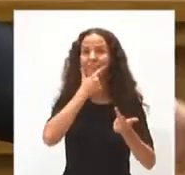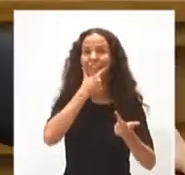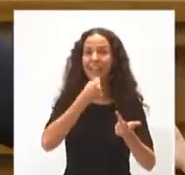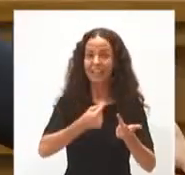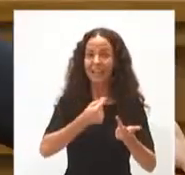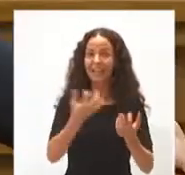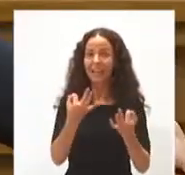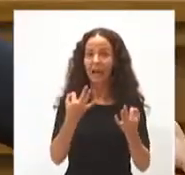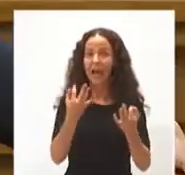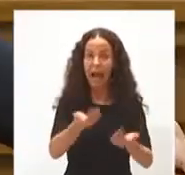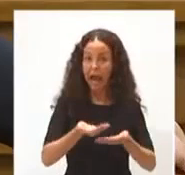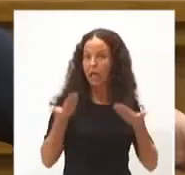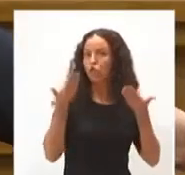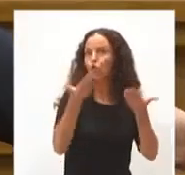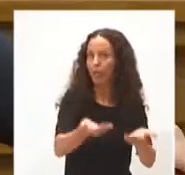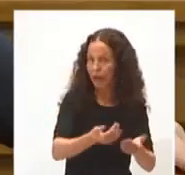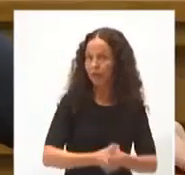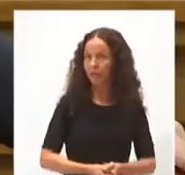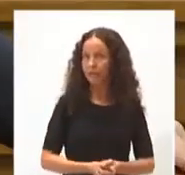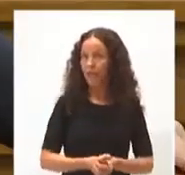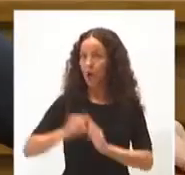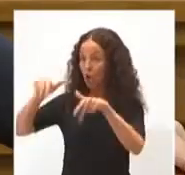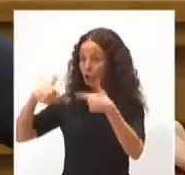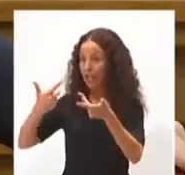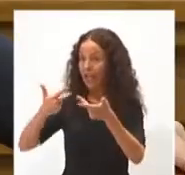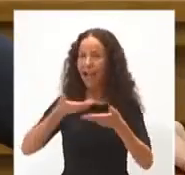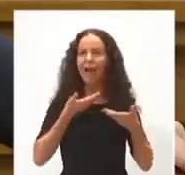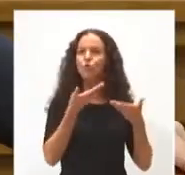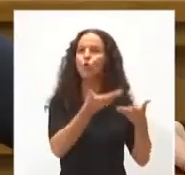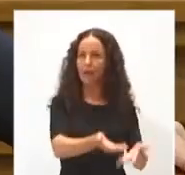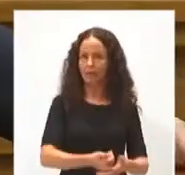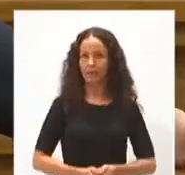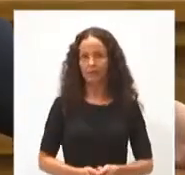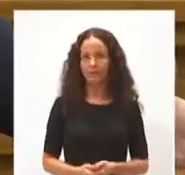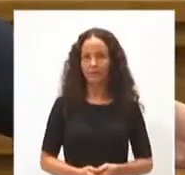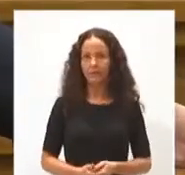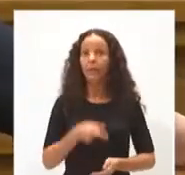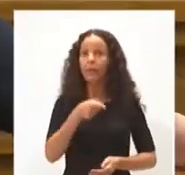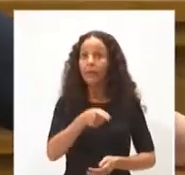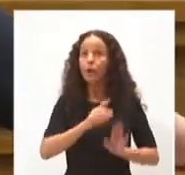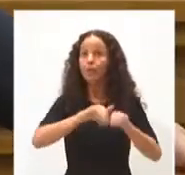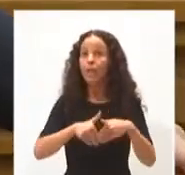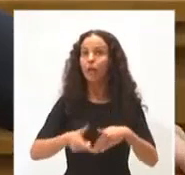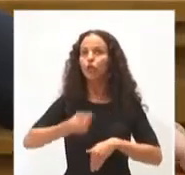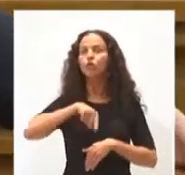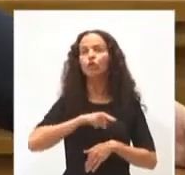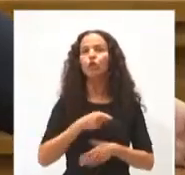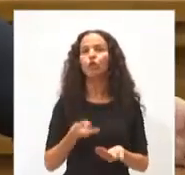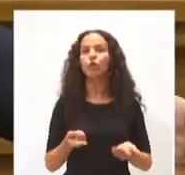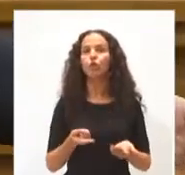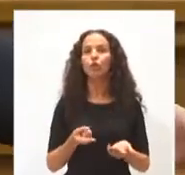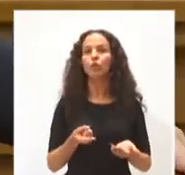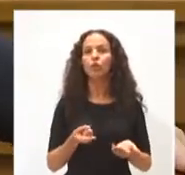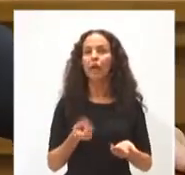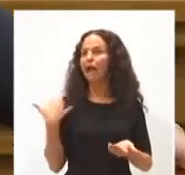dejar ayudar nos van a dejar ayudar y eso ha hecho que estemos incrementando como no se ha conocido